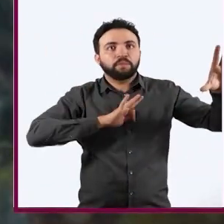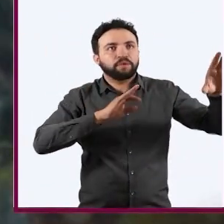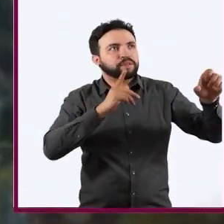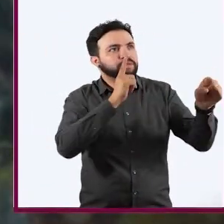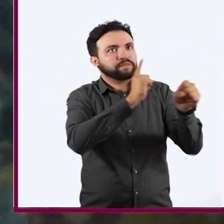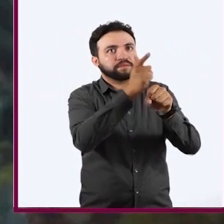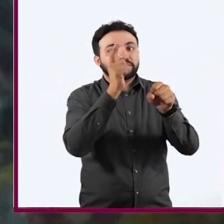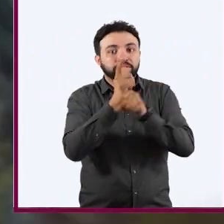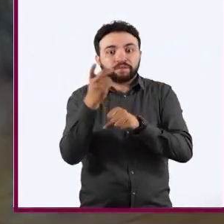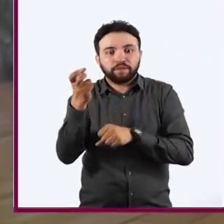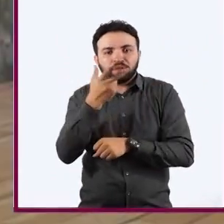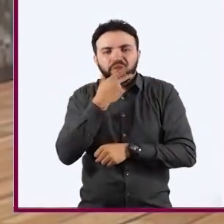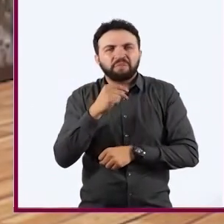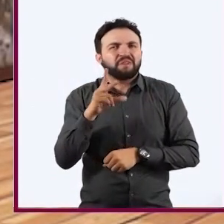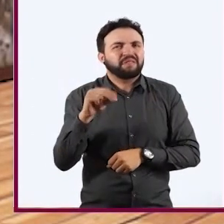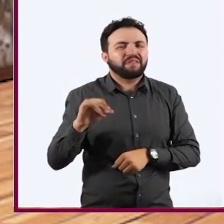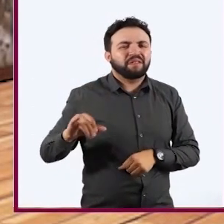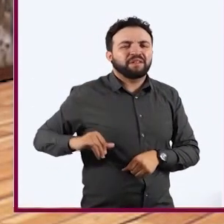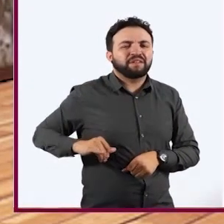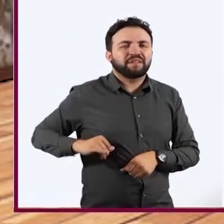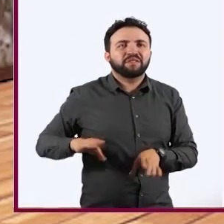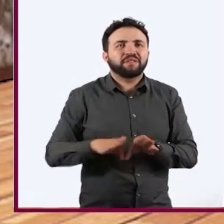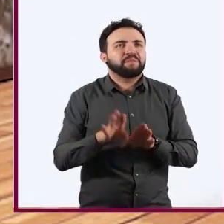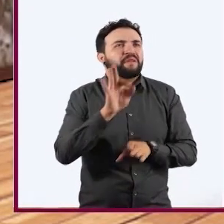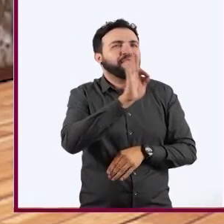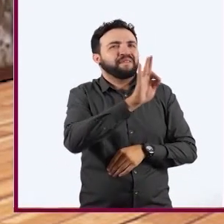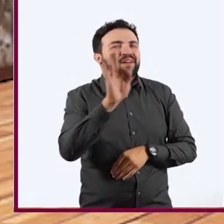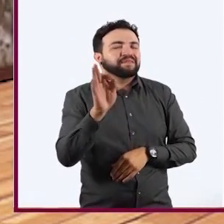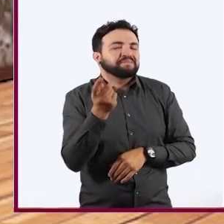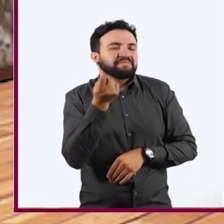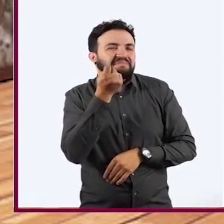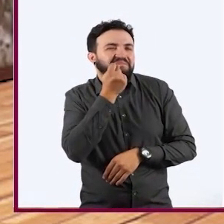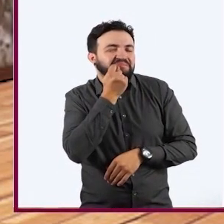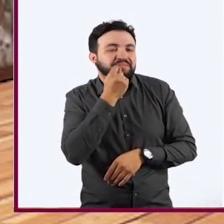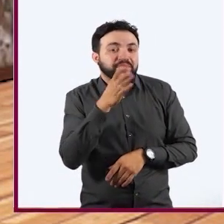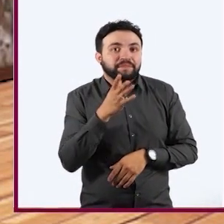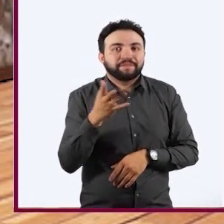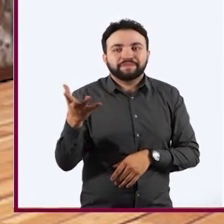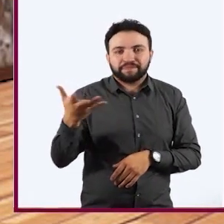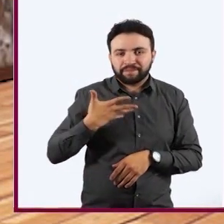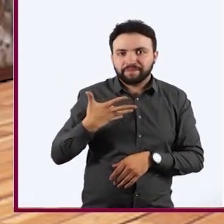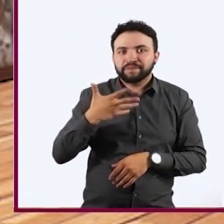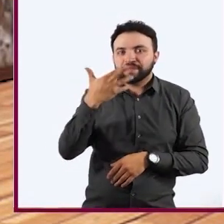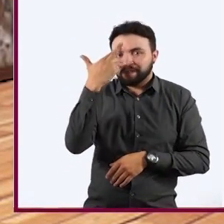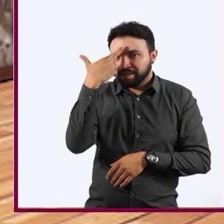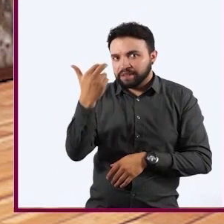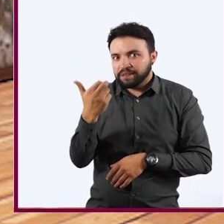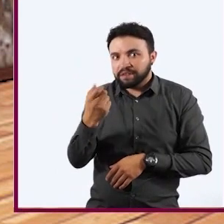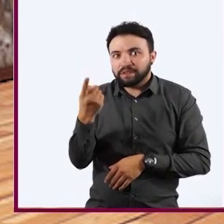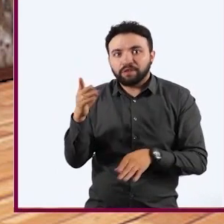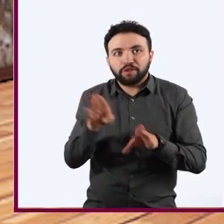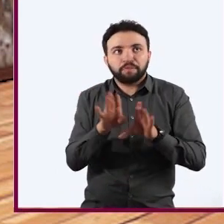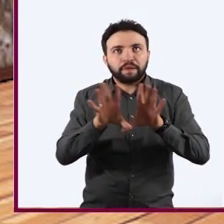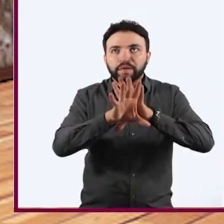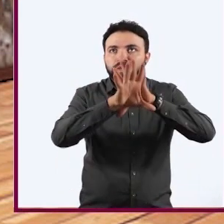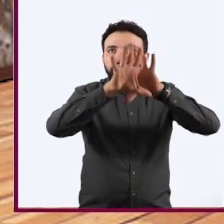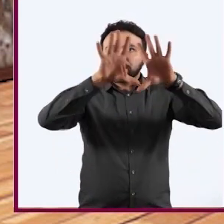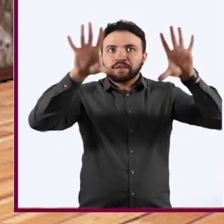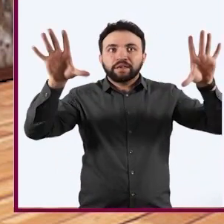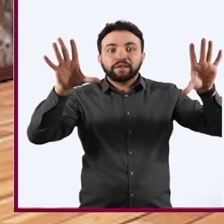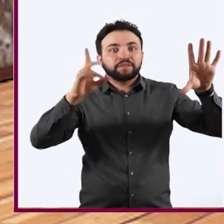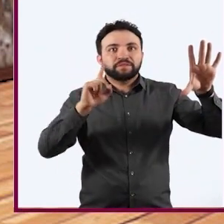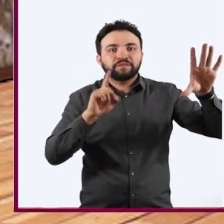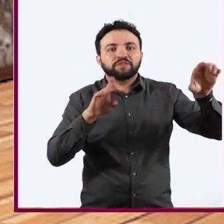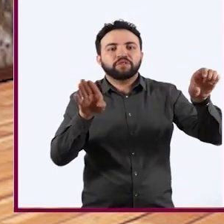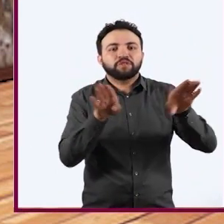otra de sus obras, podemos constatar que a Joaquín Clausel no le interesaba fechar sus obras. Así que Fer, tenías razón. No